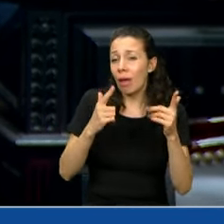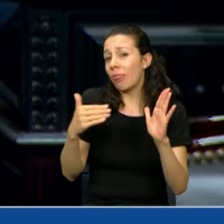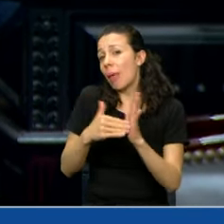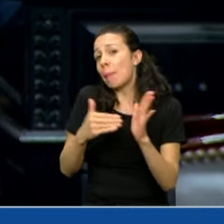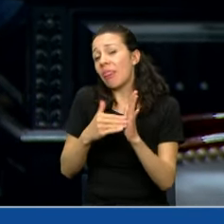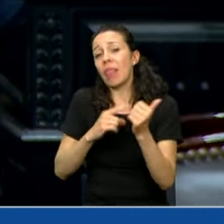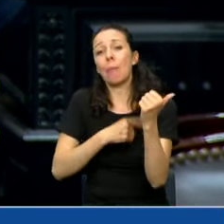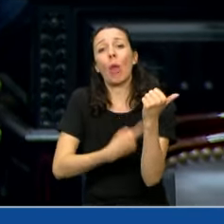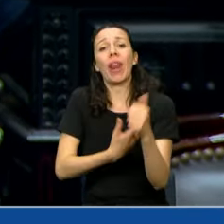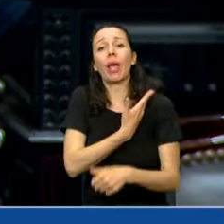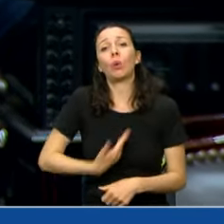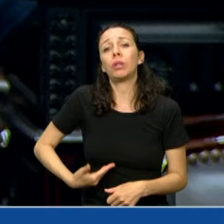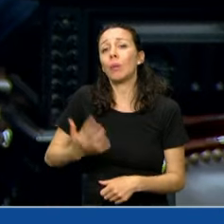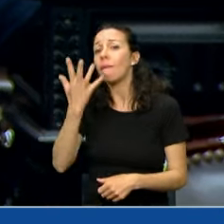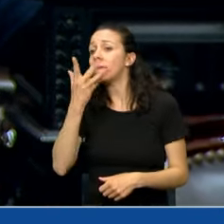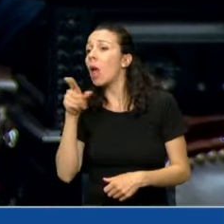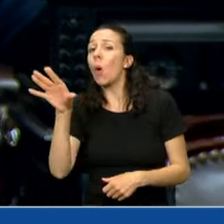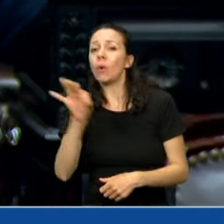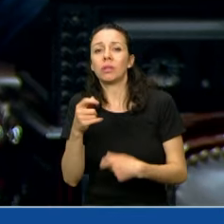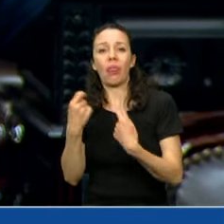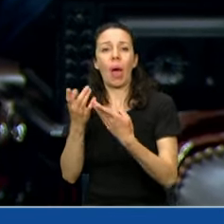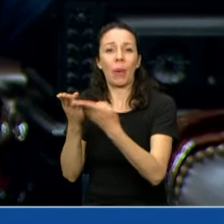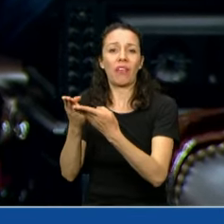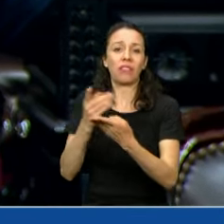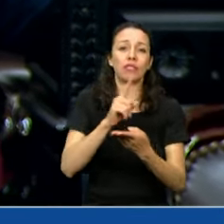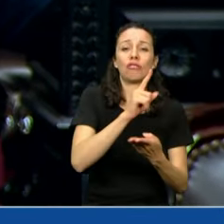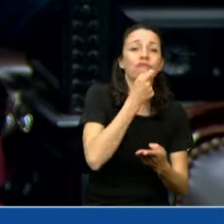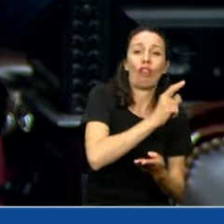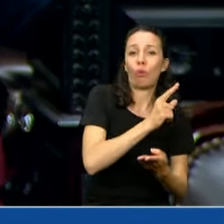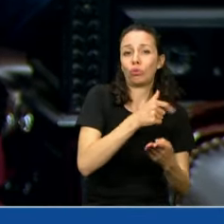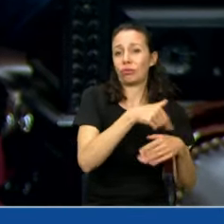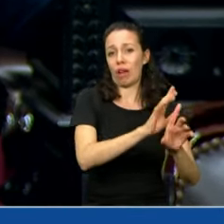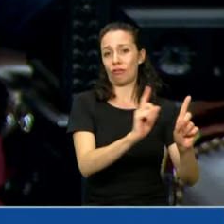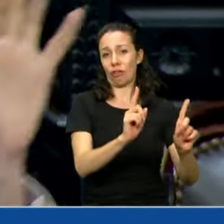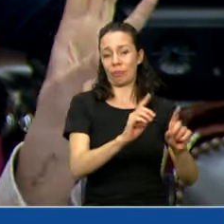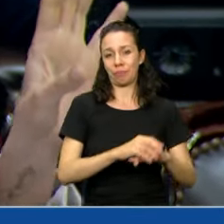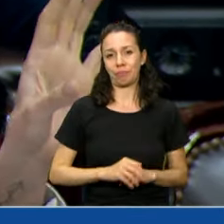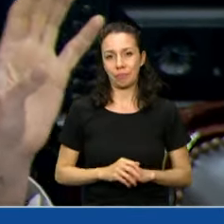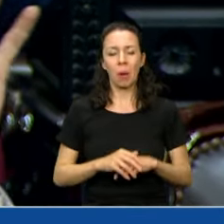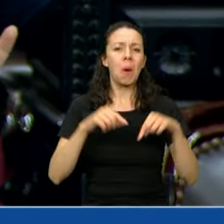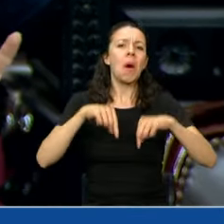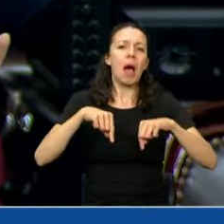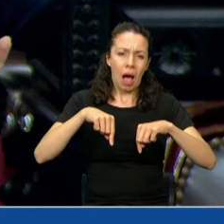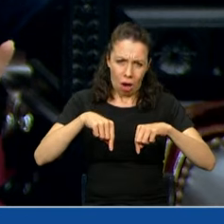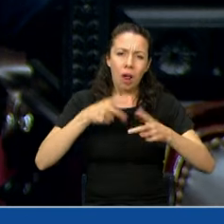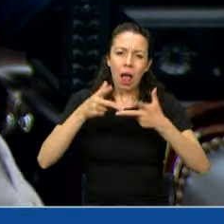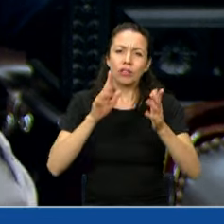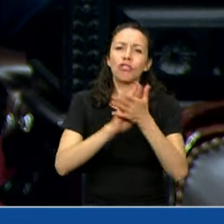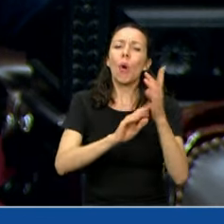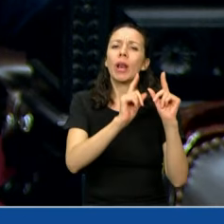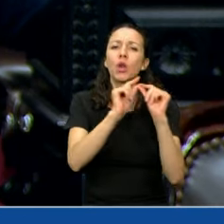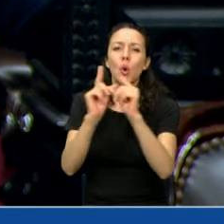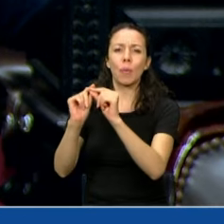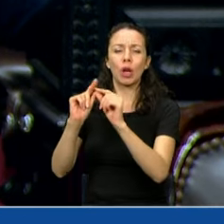ahora vamos a hablar de números porque acá no se ha dicho nada de números paréntesis no los transportistas que